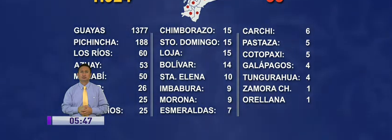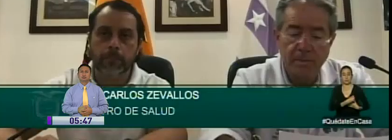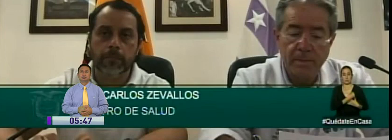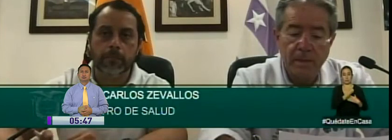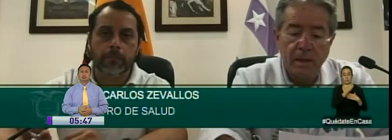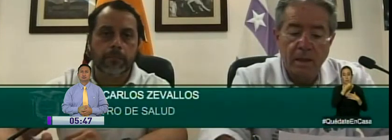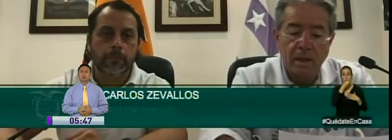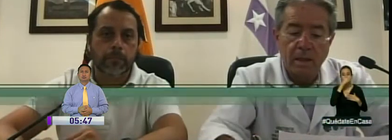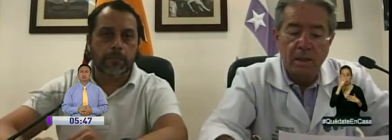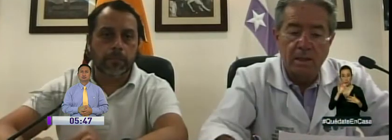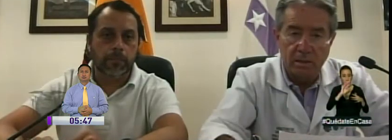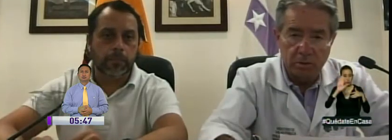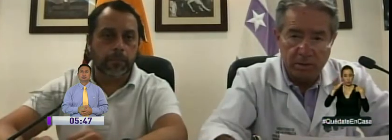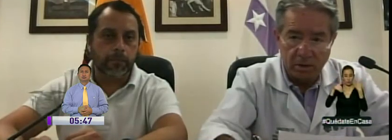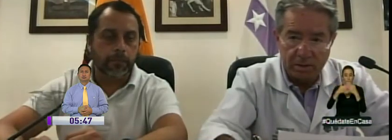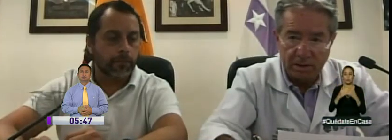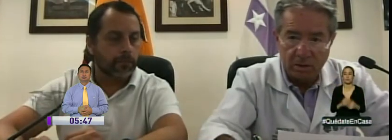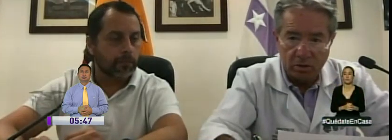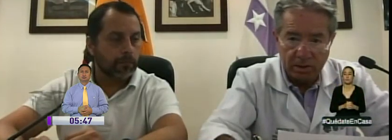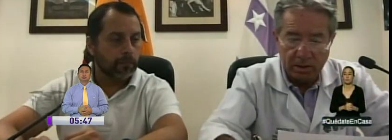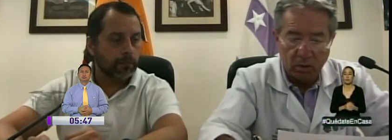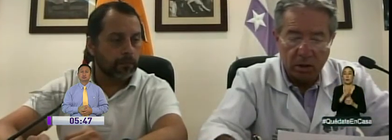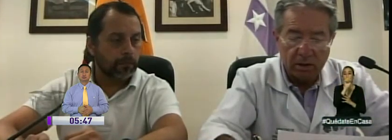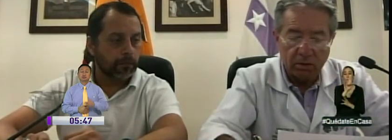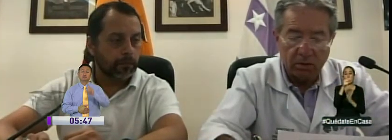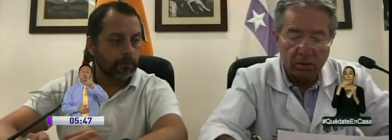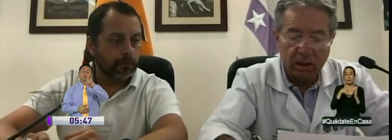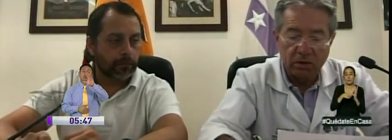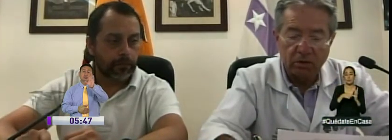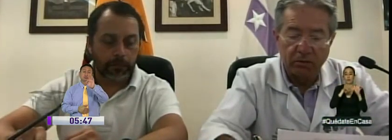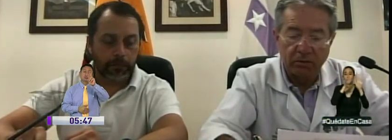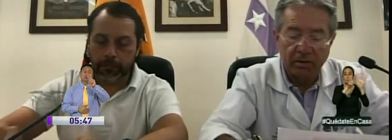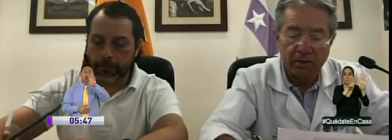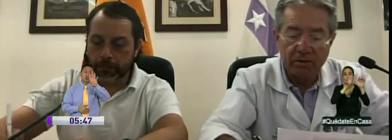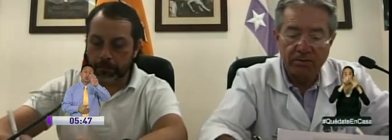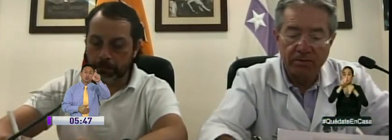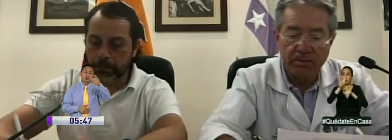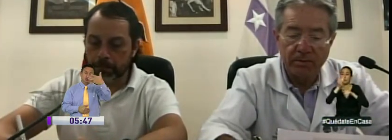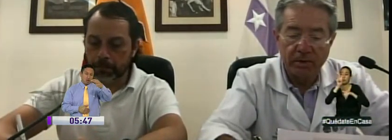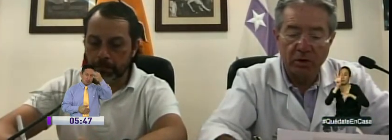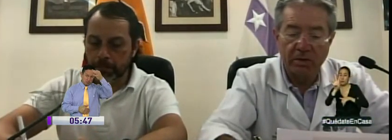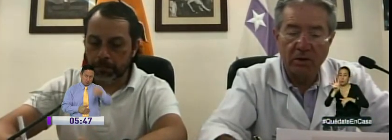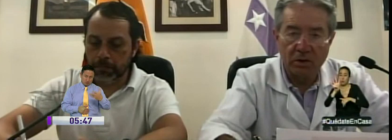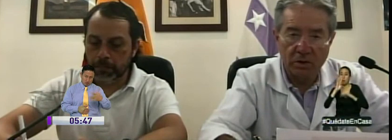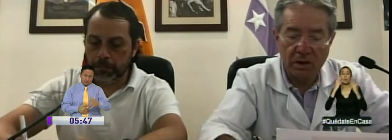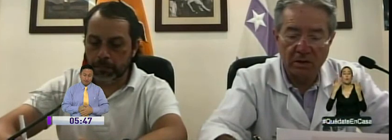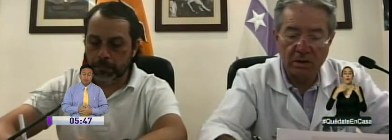Ecuador. Tenemos 1.924 casos confirmados,